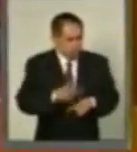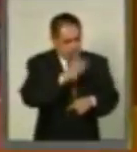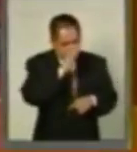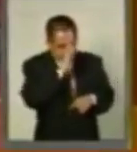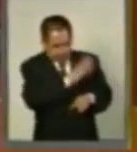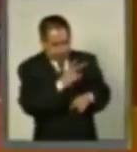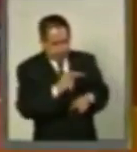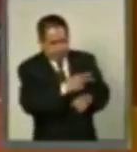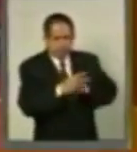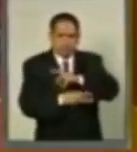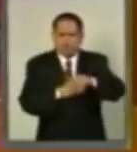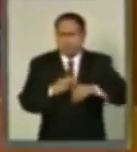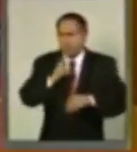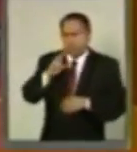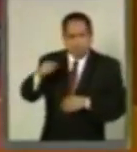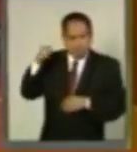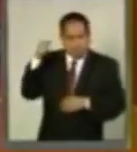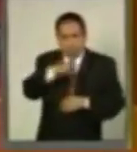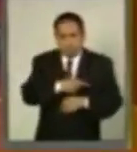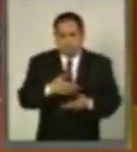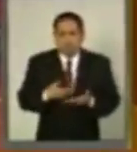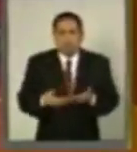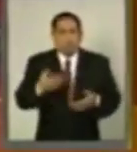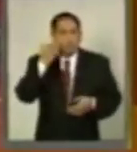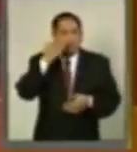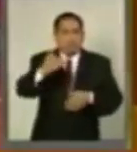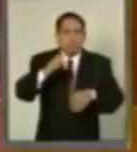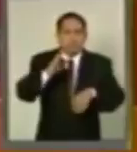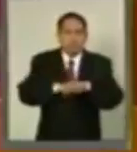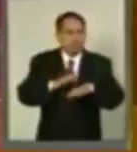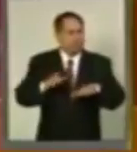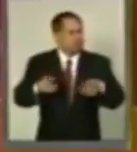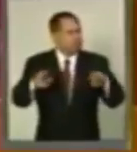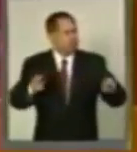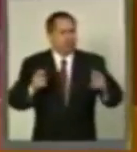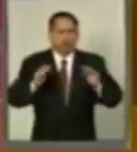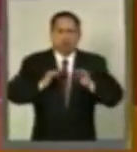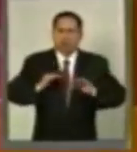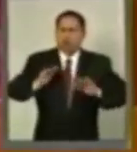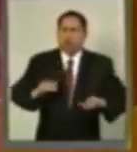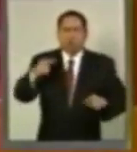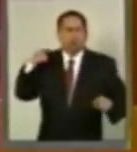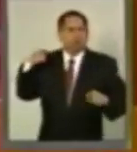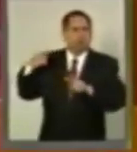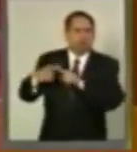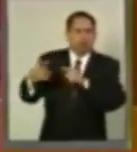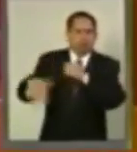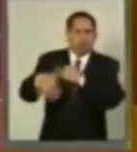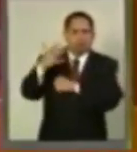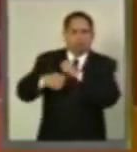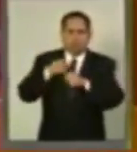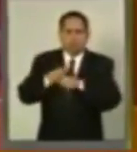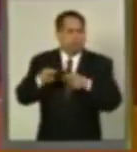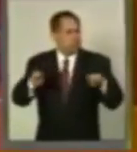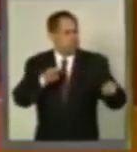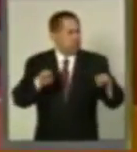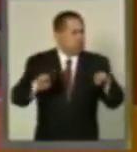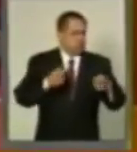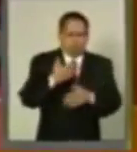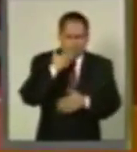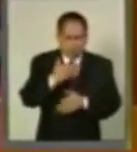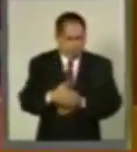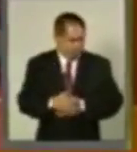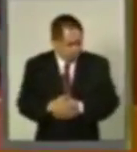interpelaron, que nos encontramos en la etapa de mayor gobernabilidad de los últimos 15 años.